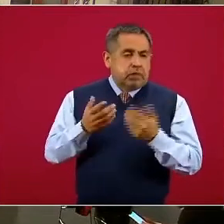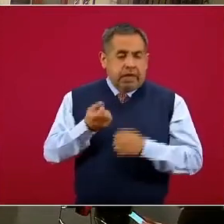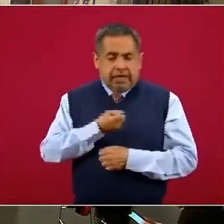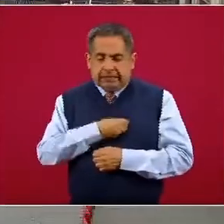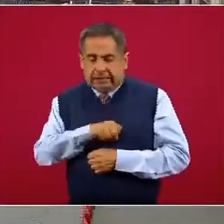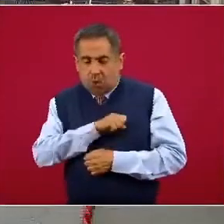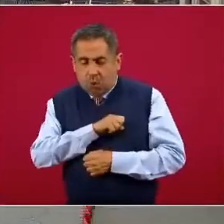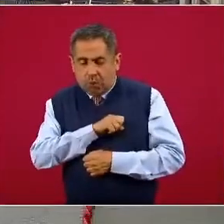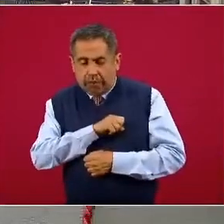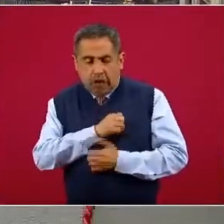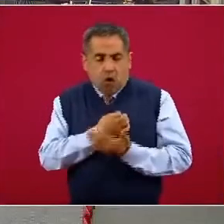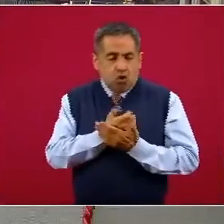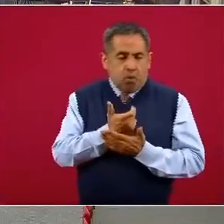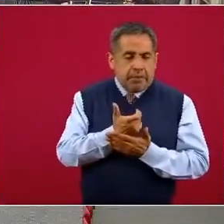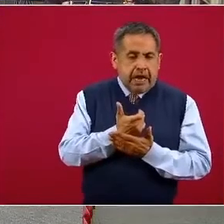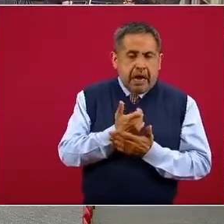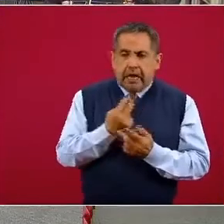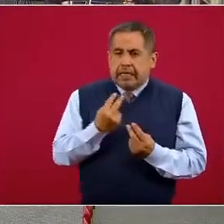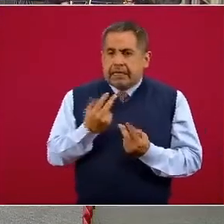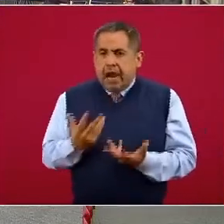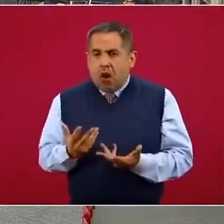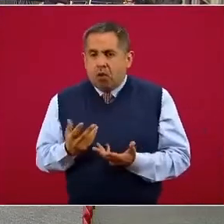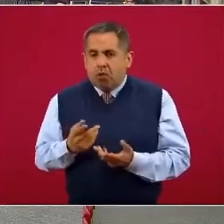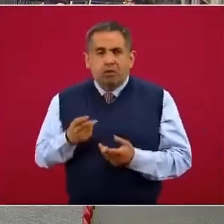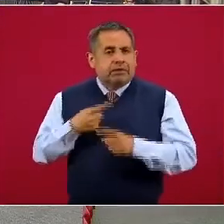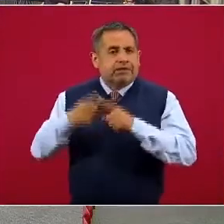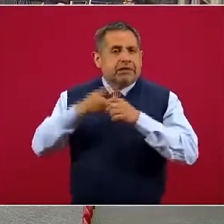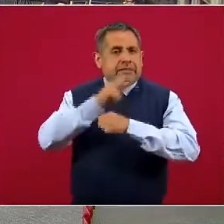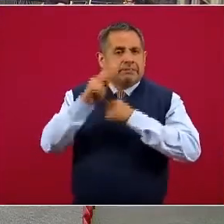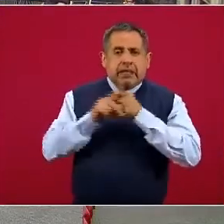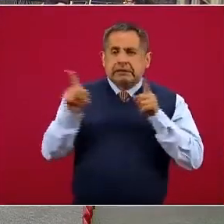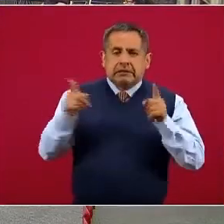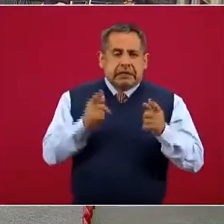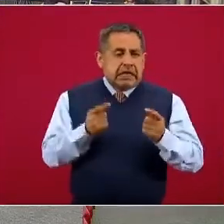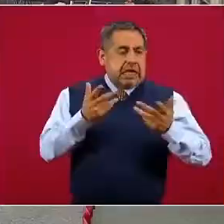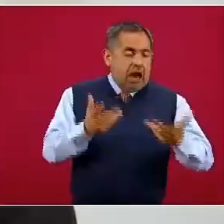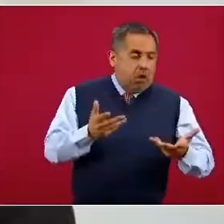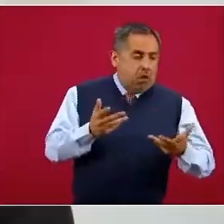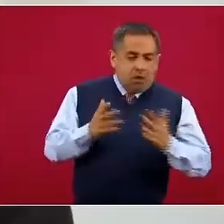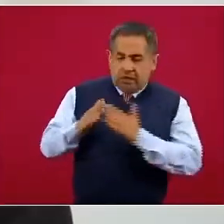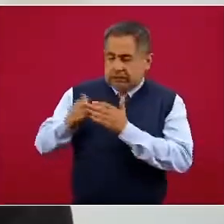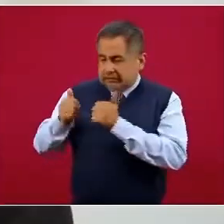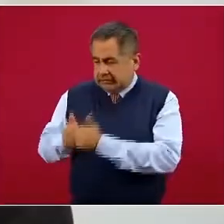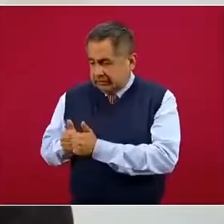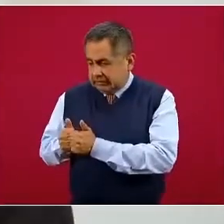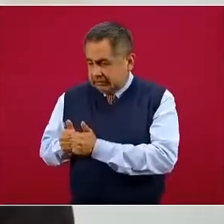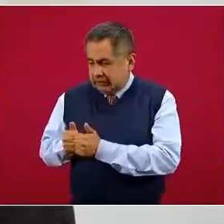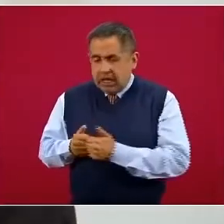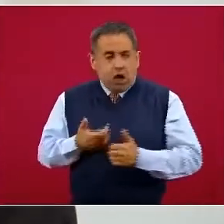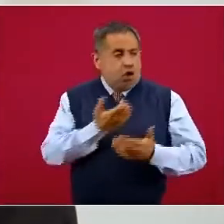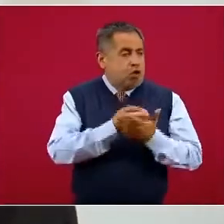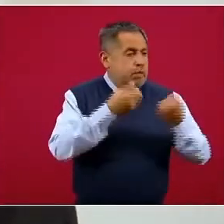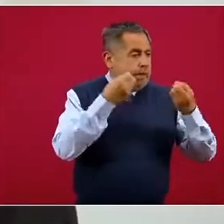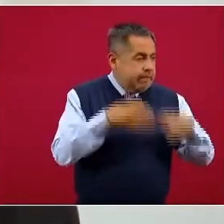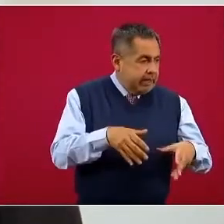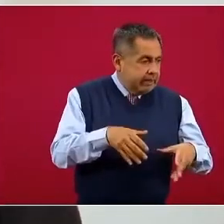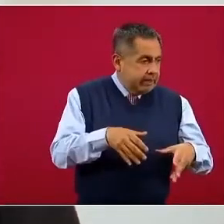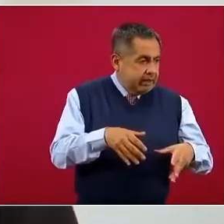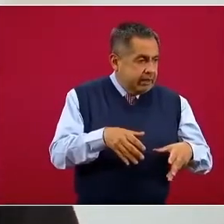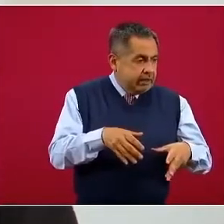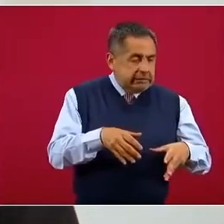y la economía que tienen todos los gobiernos, que por un lado requieren sí cuidar de su población, pero